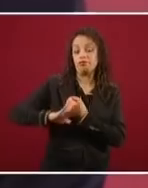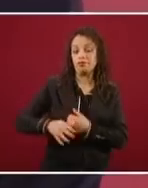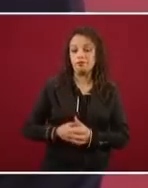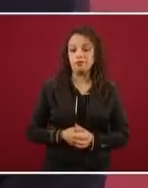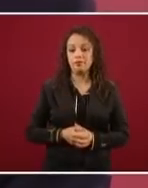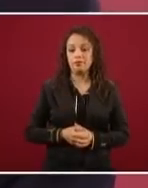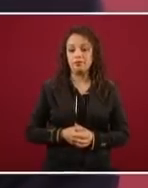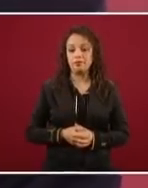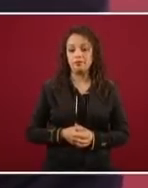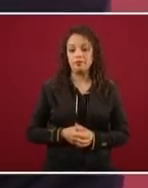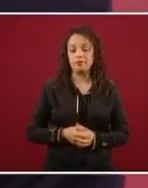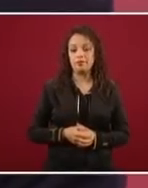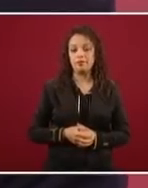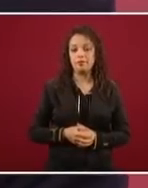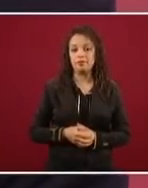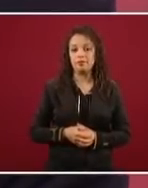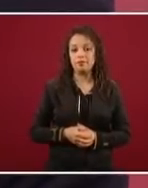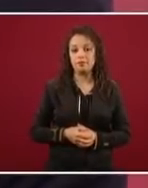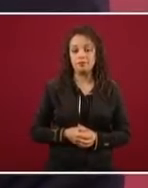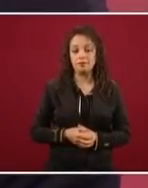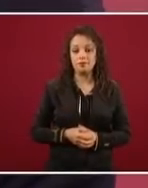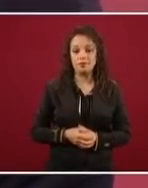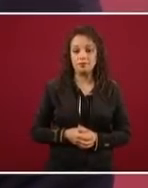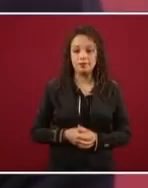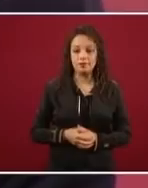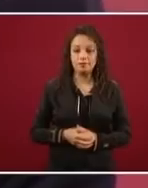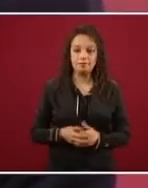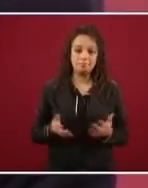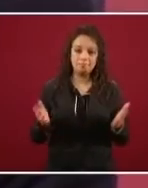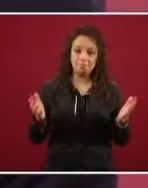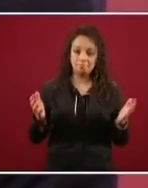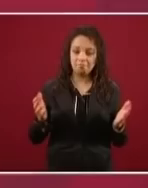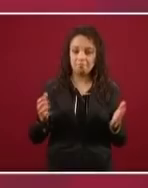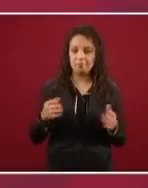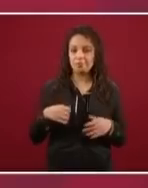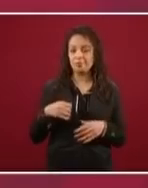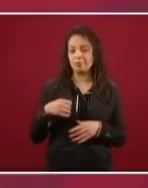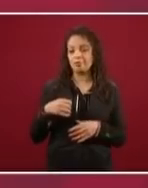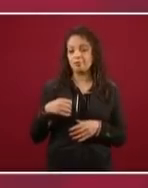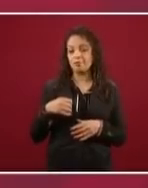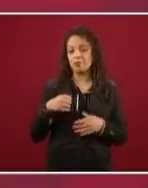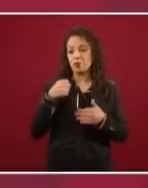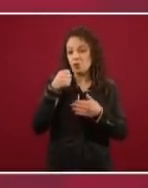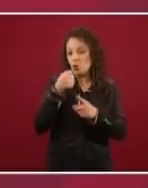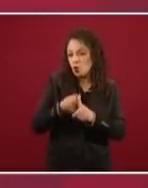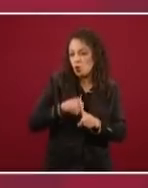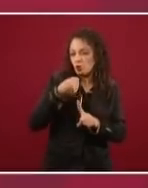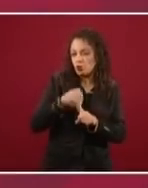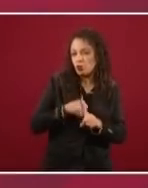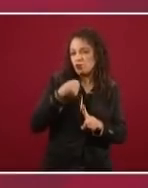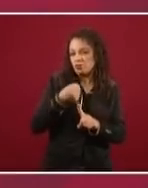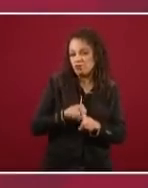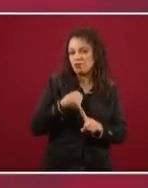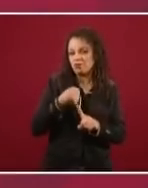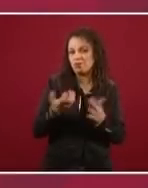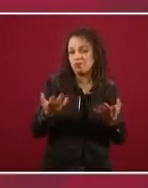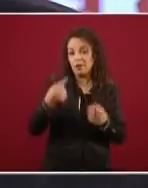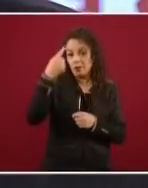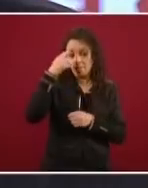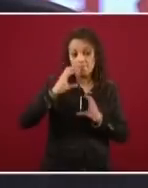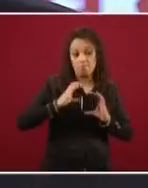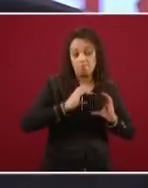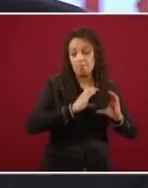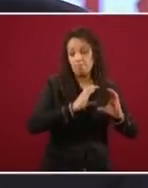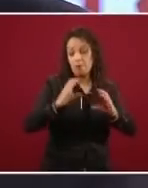en la lucha este para cuidar a la gente de